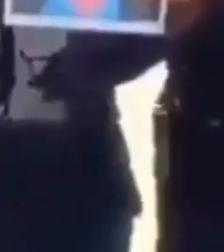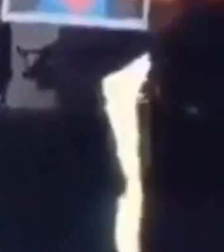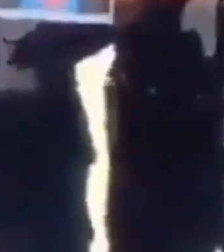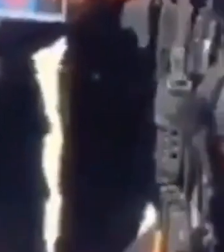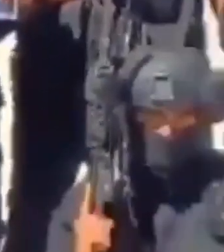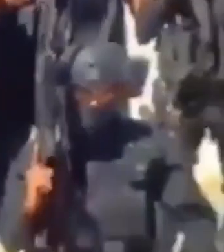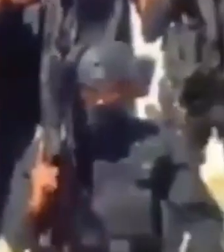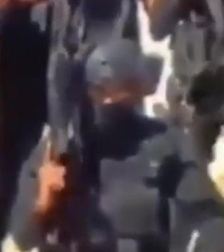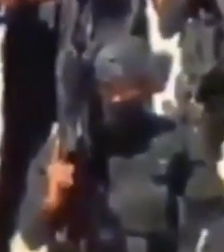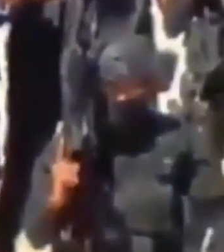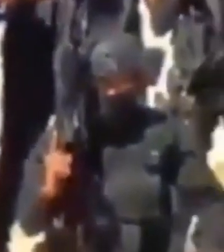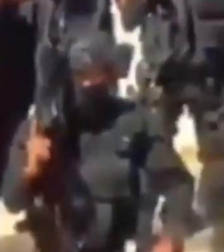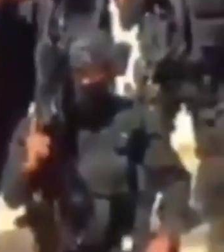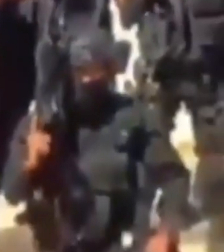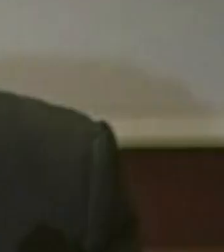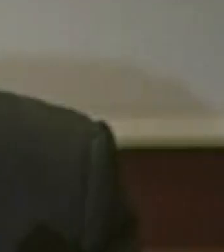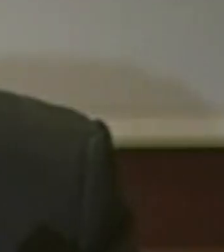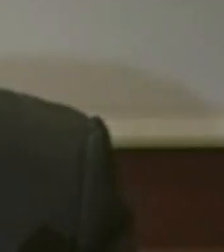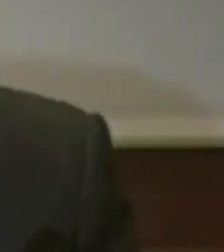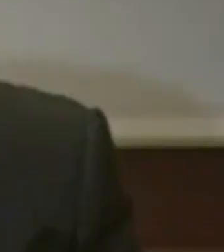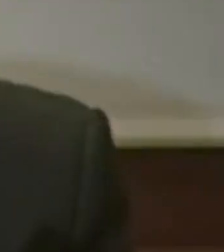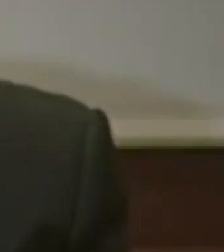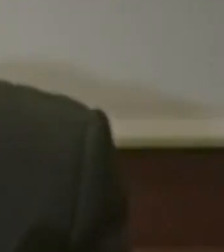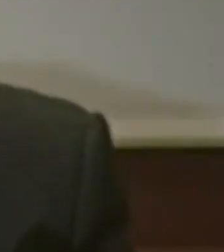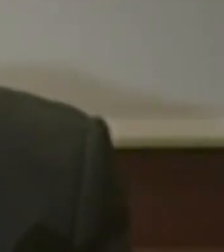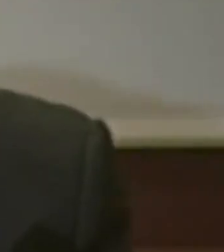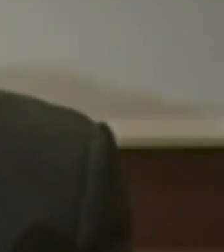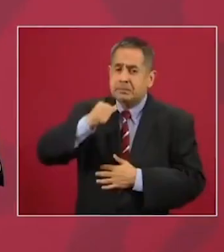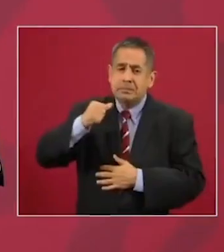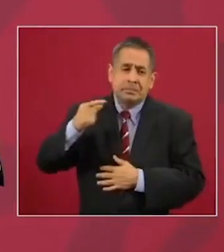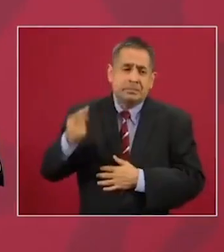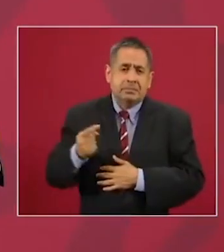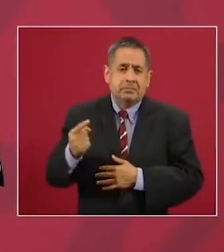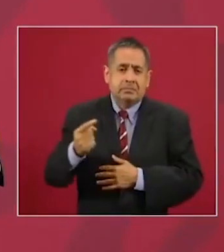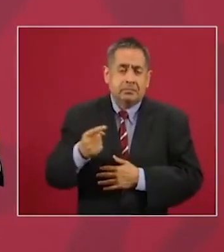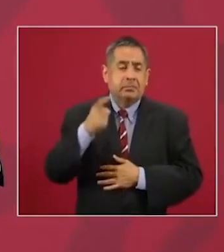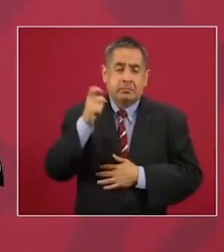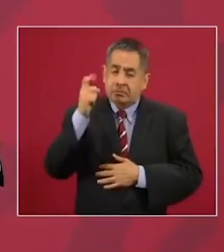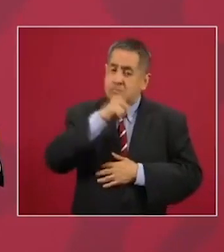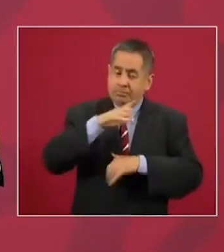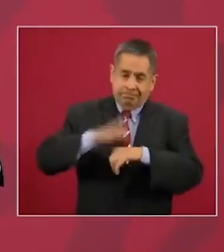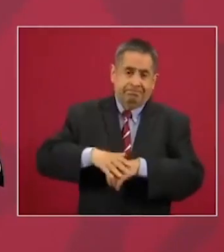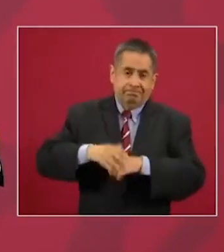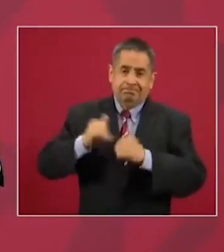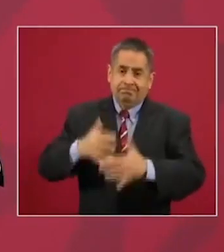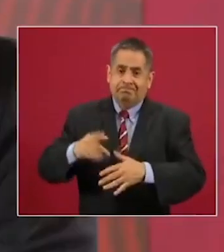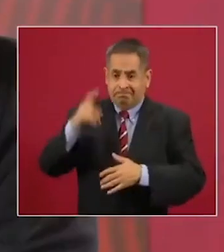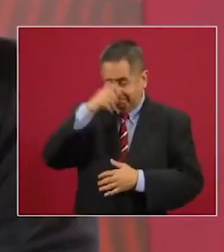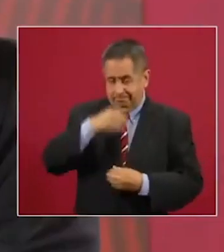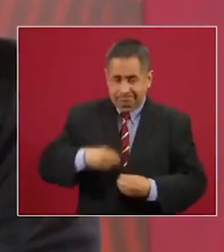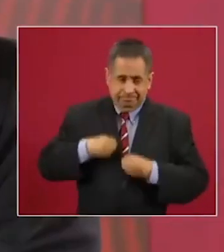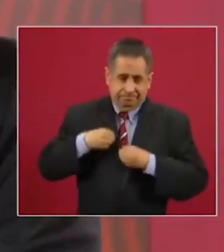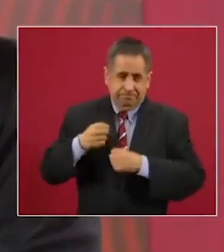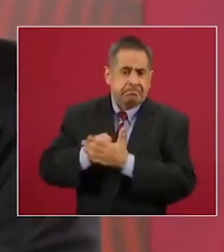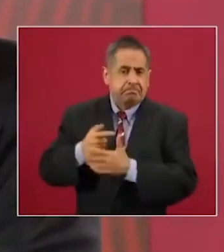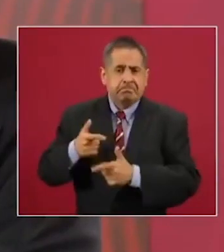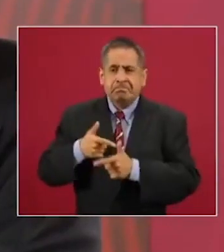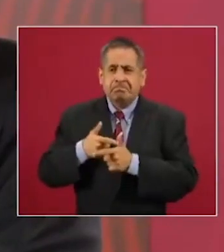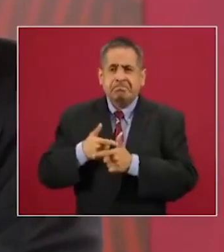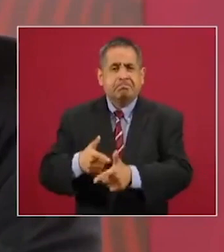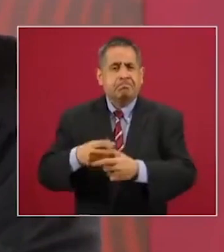y de los que aún se deben casi 6 millones de dólares en conferencia de prensa el titular del ejecutivo federal